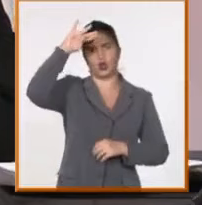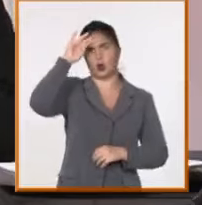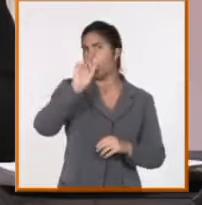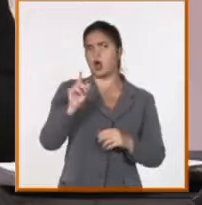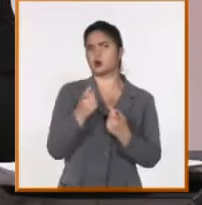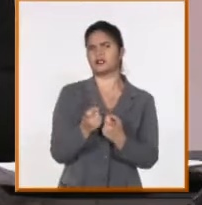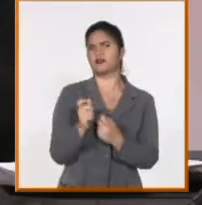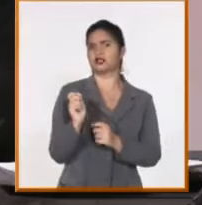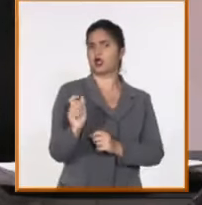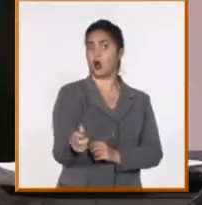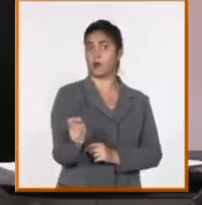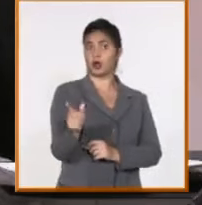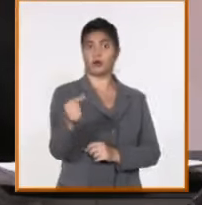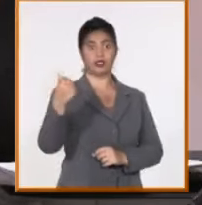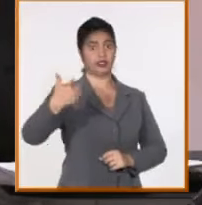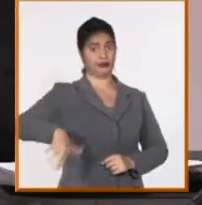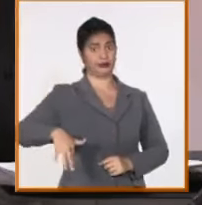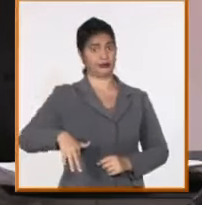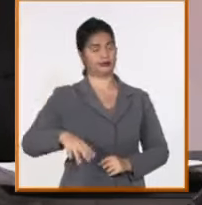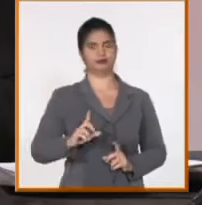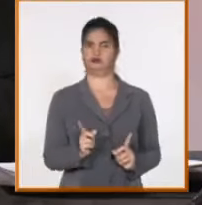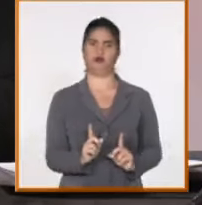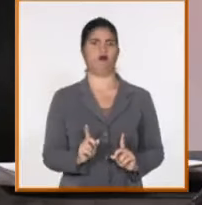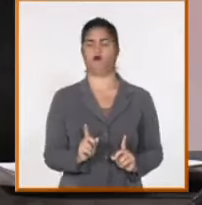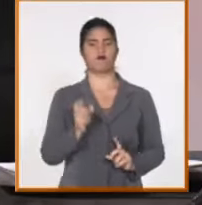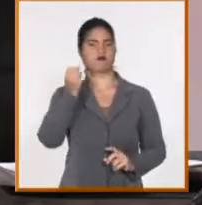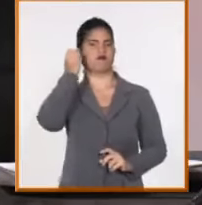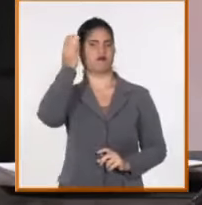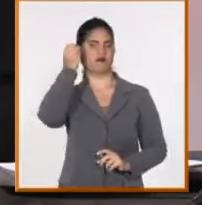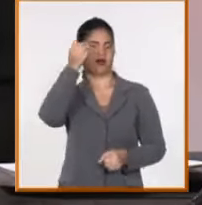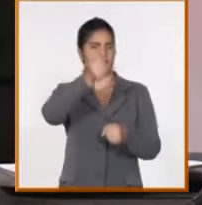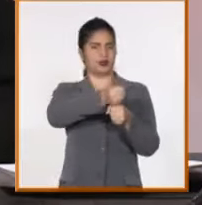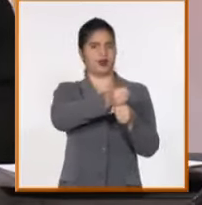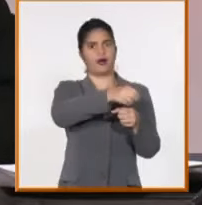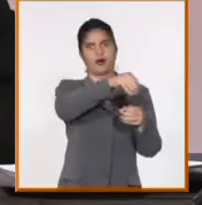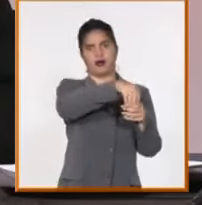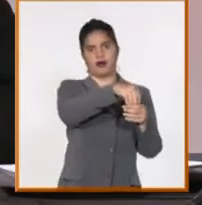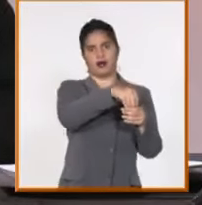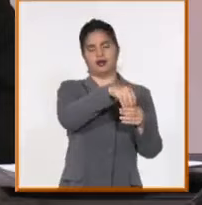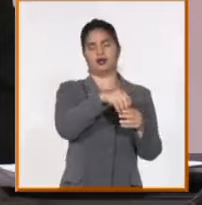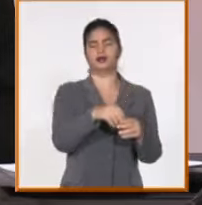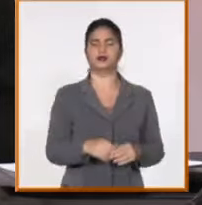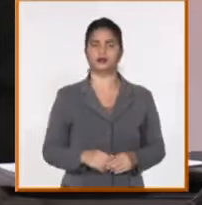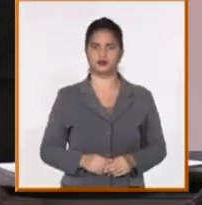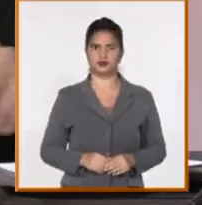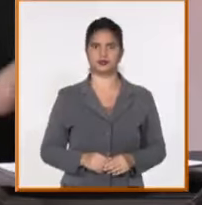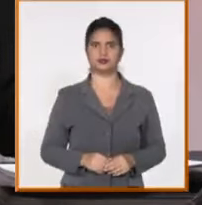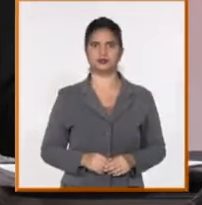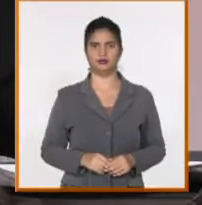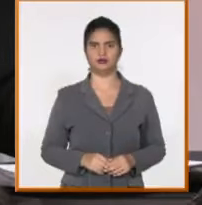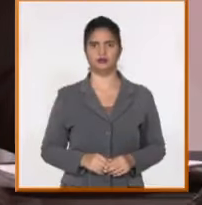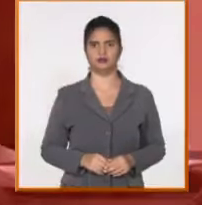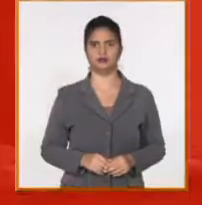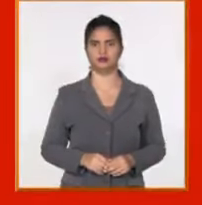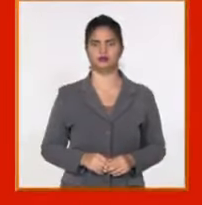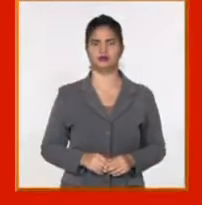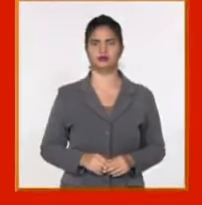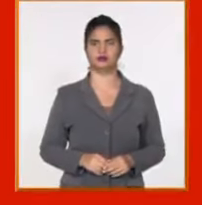noos entre todos por el otro también seguir buscando inversiones En el exterior y de eso estaremos Hablando ahora en nuestra mesa redonda